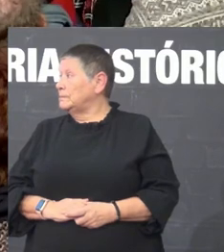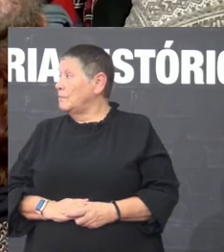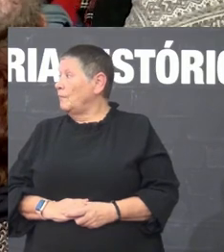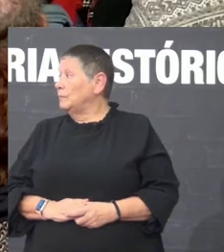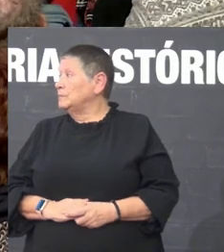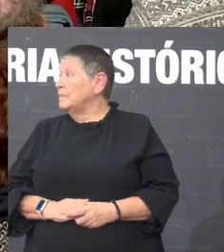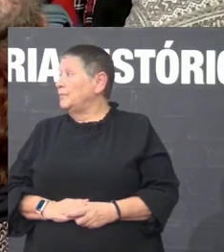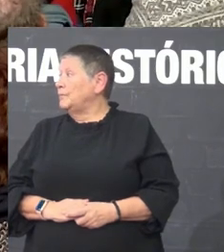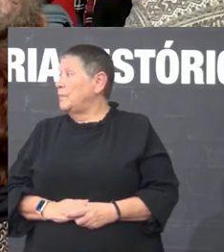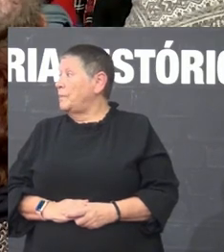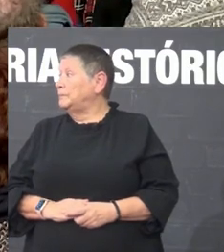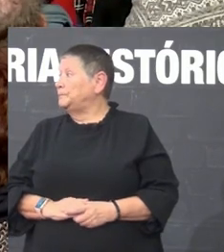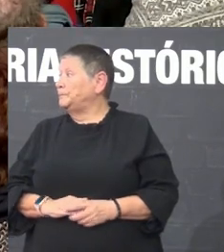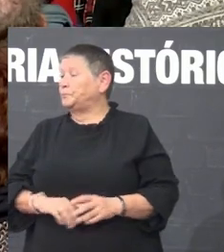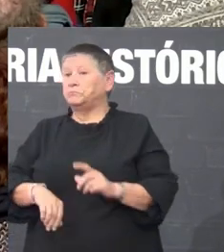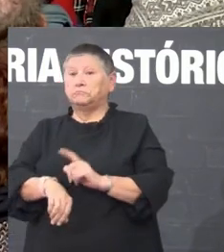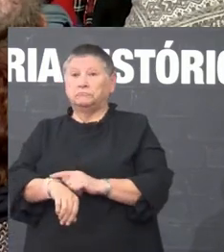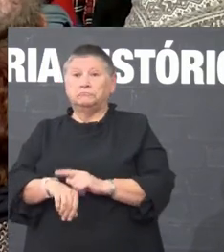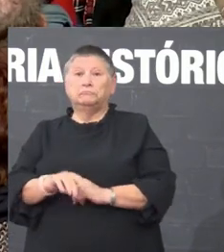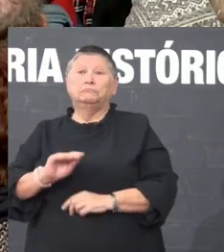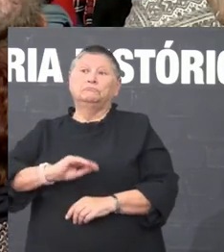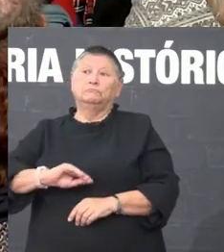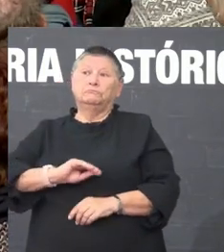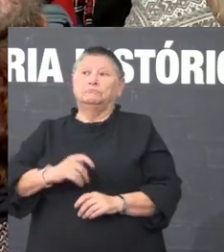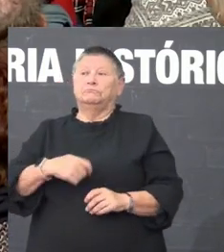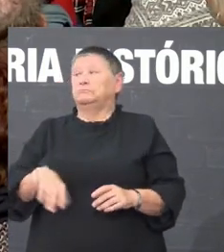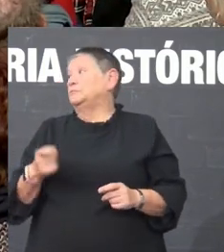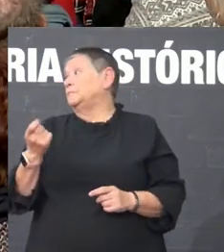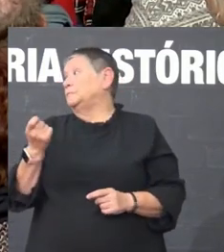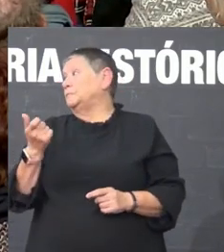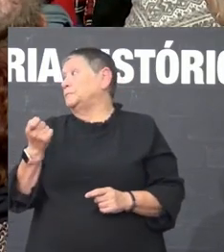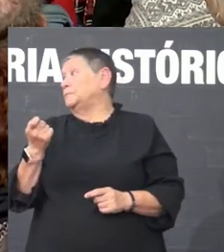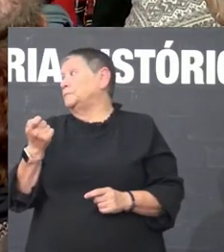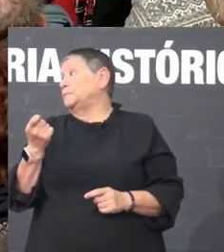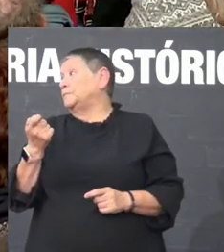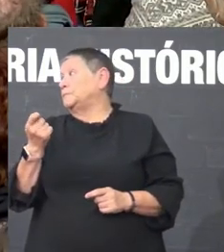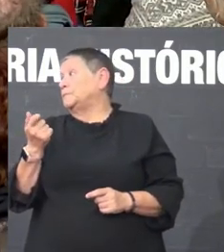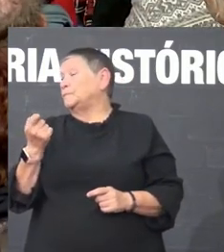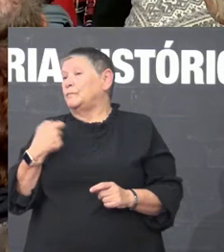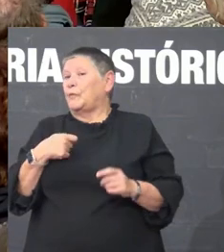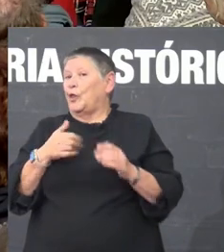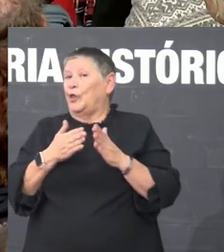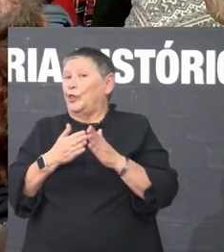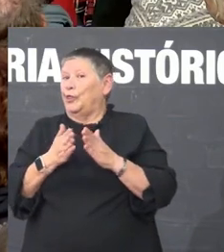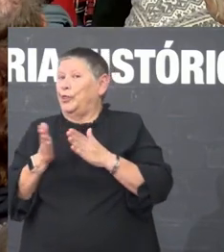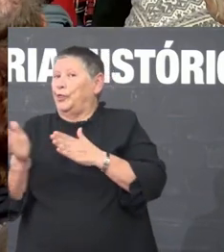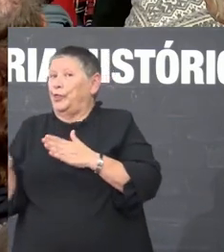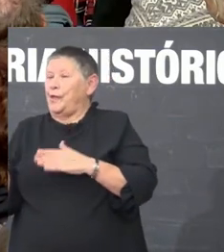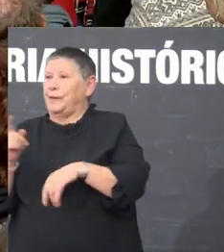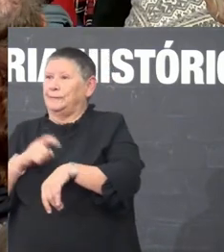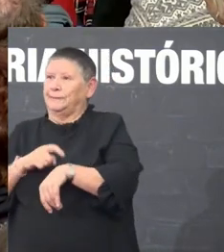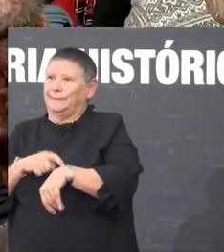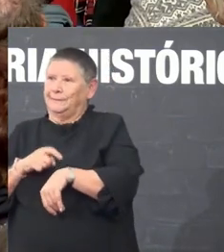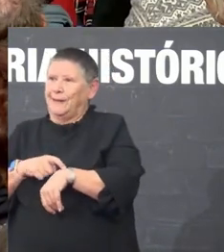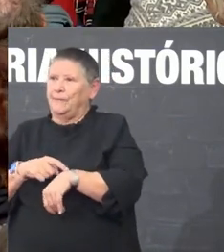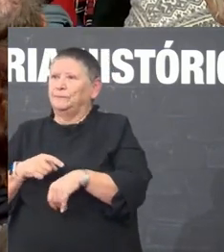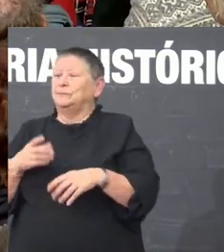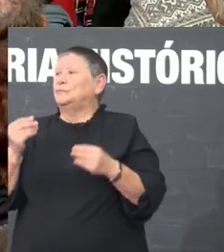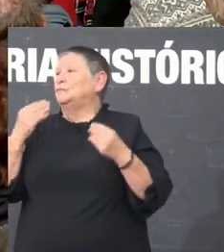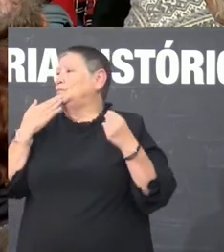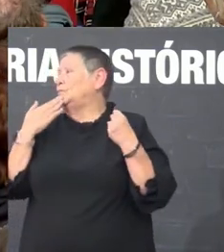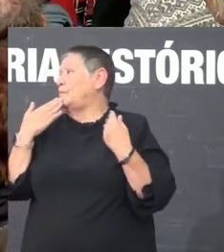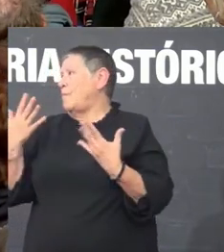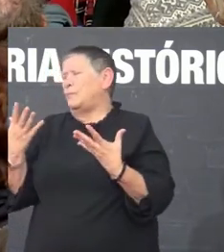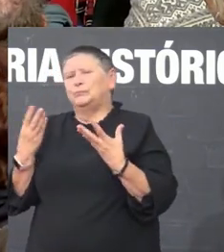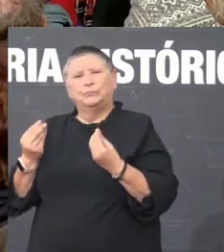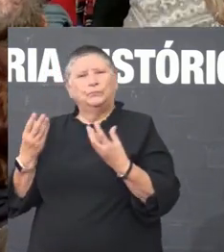Ben, pois podemos deixalo aquí, que xa levamos un pouco de desfase no tempo. Eu agradecerlle